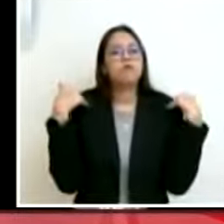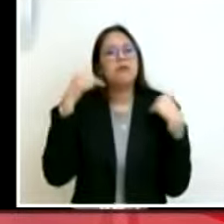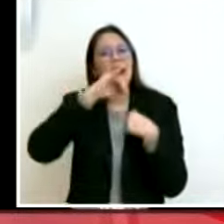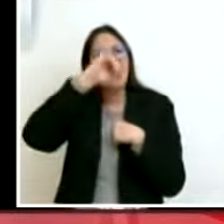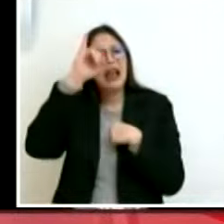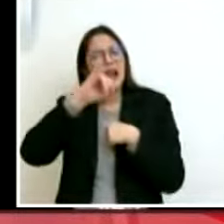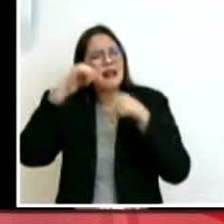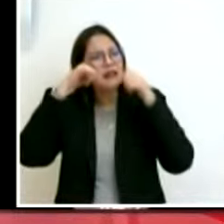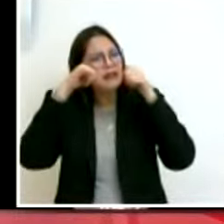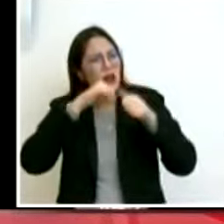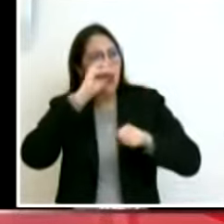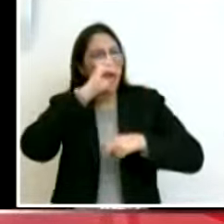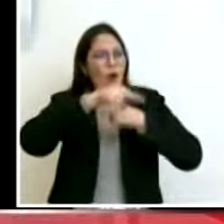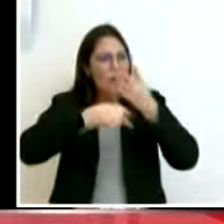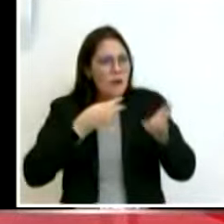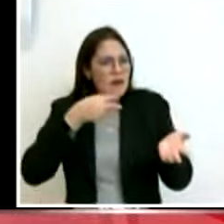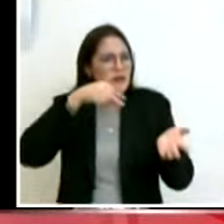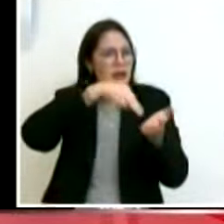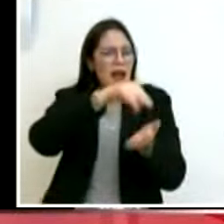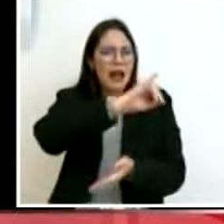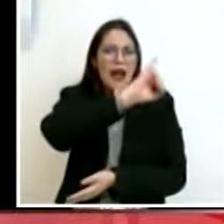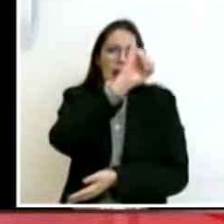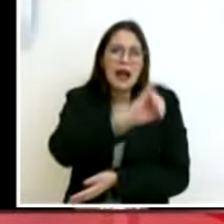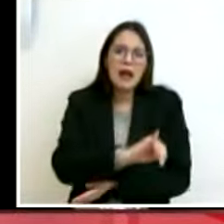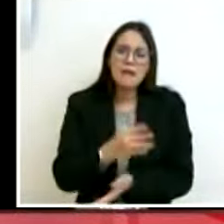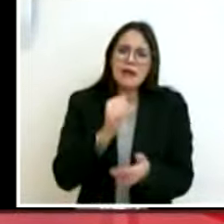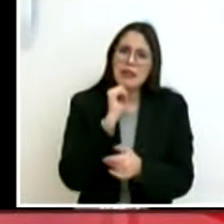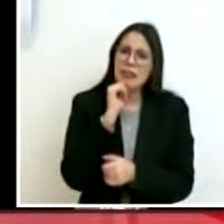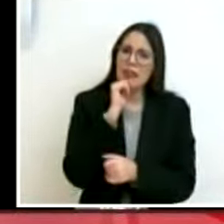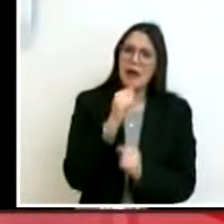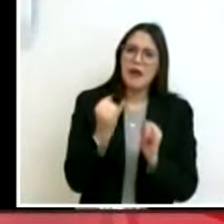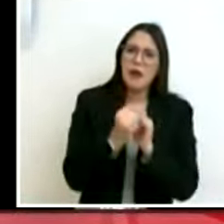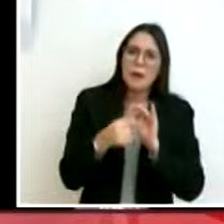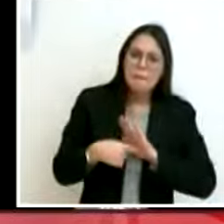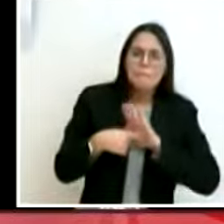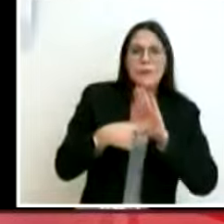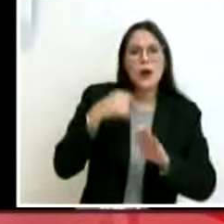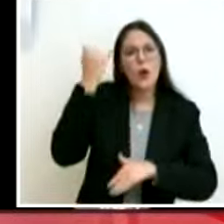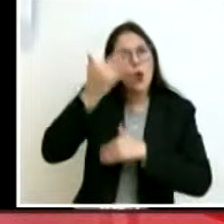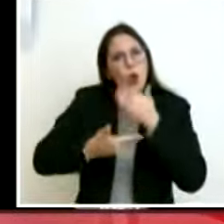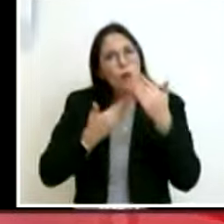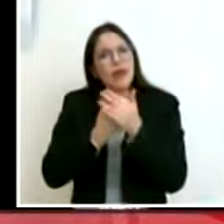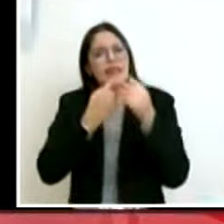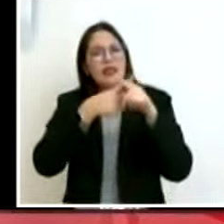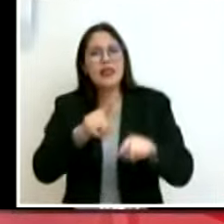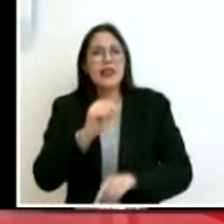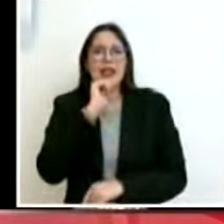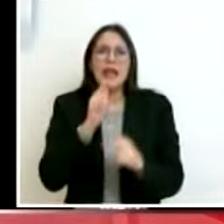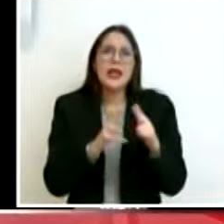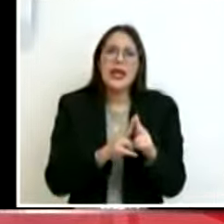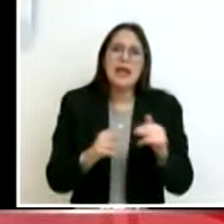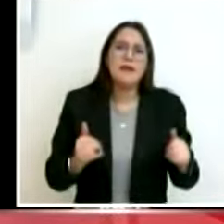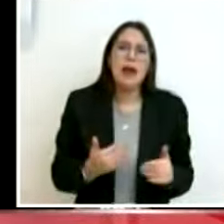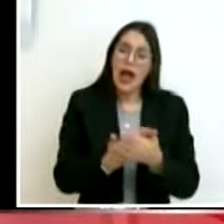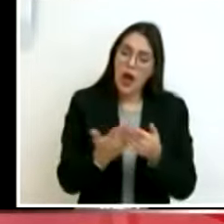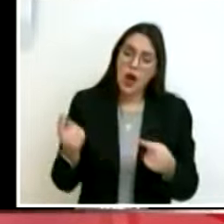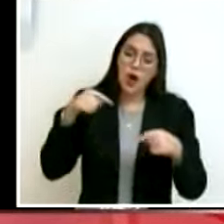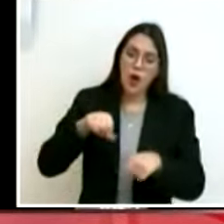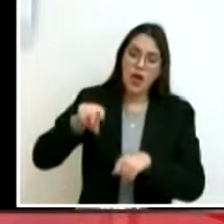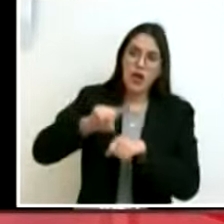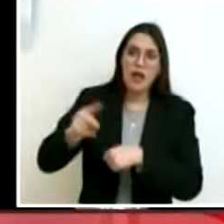se presentaron ni tampoco presentaron una contrapropuesta. Hoy se ponen